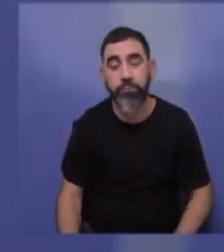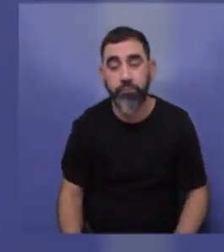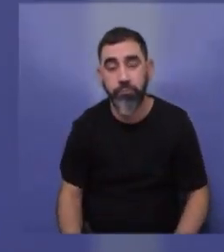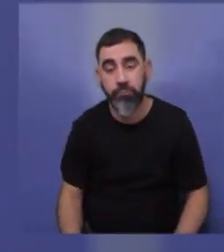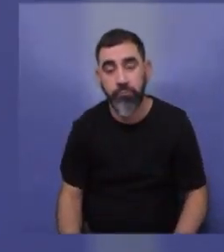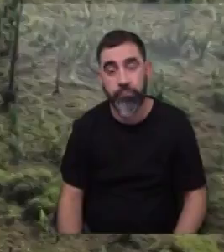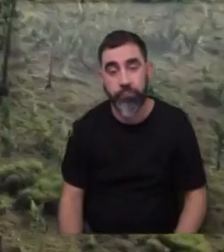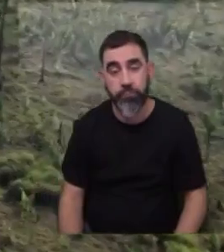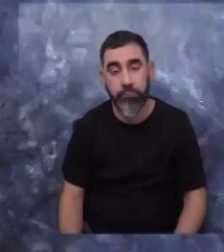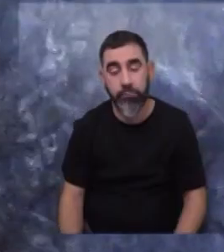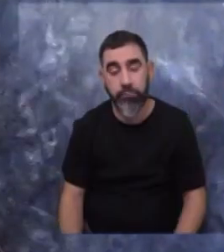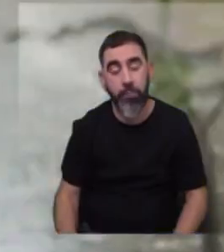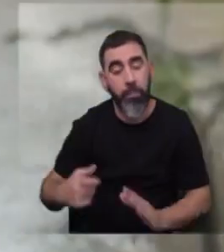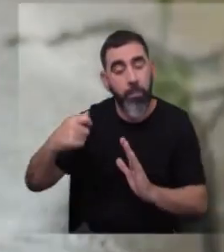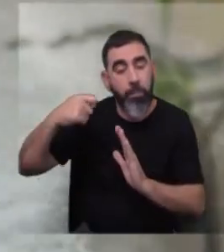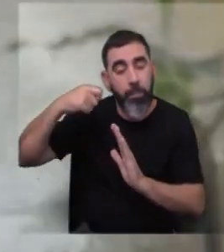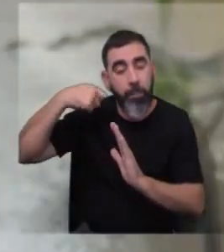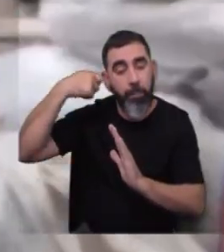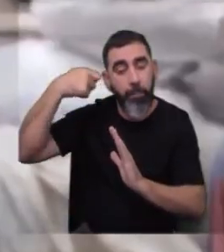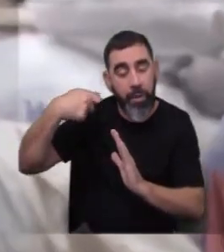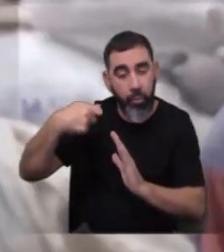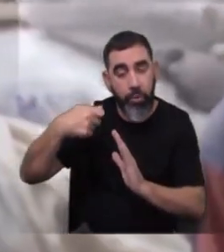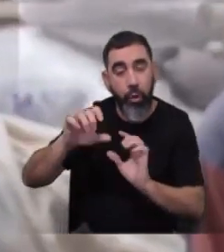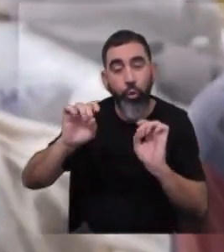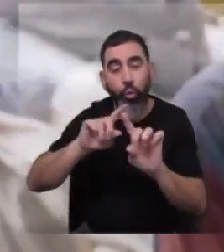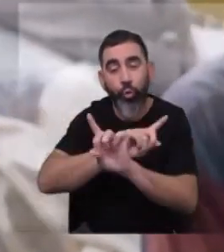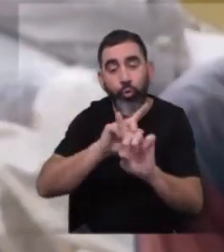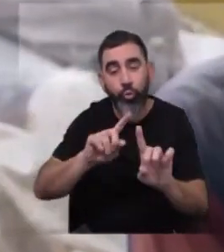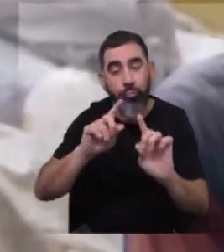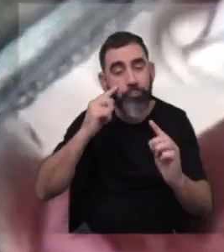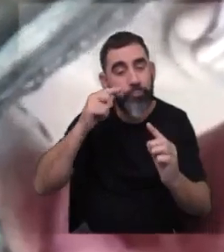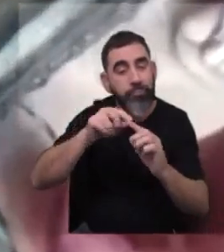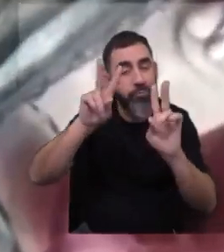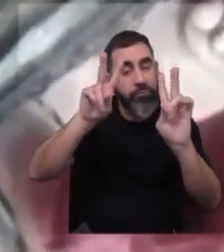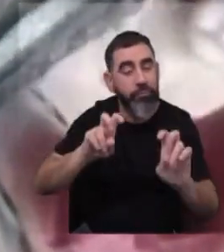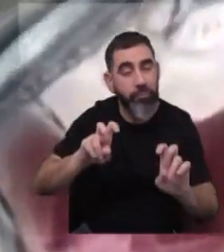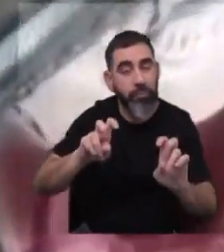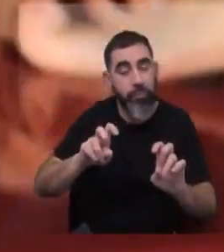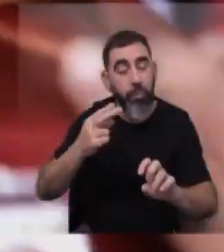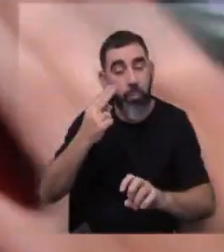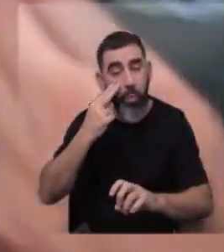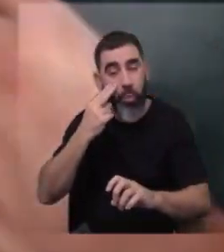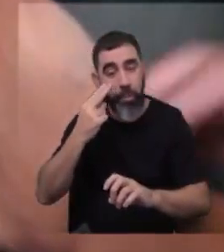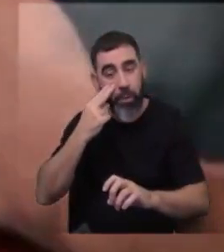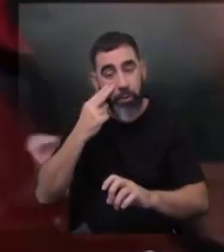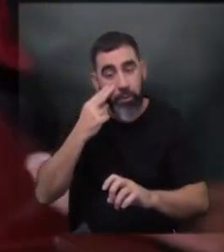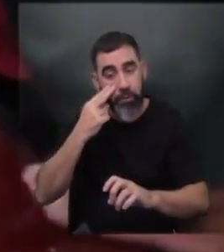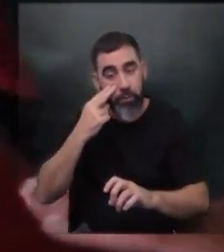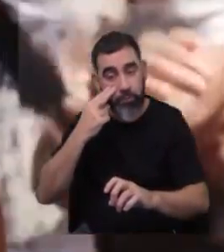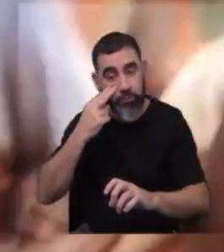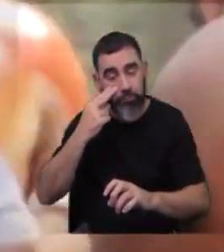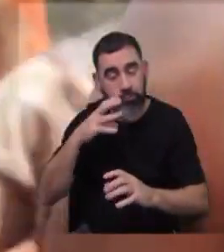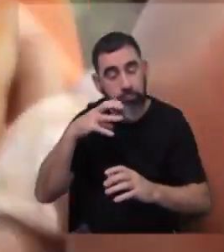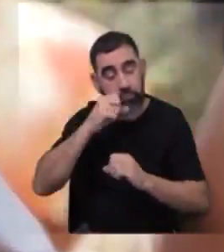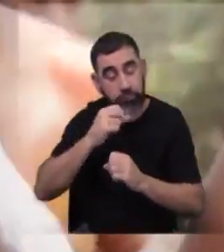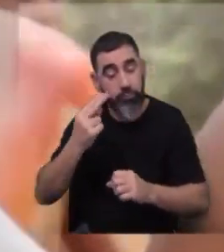como el largometraje no solo se pone foco y se evidencia una problemática bastante angustiante,